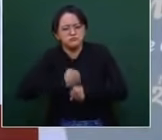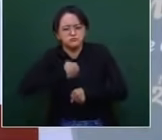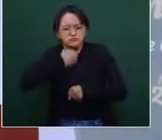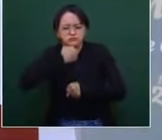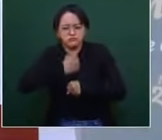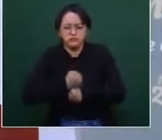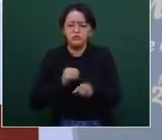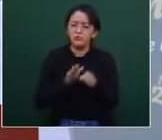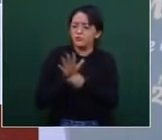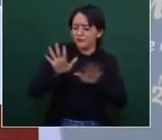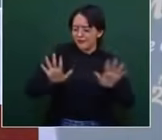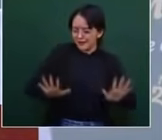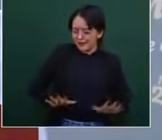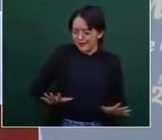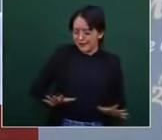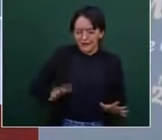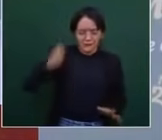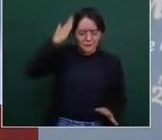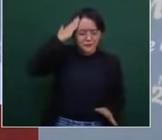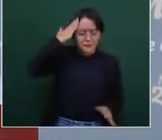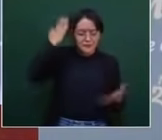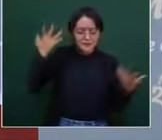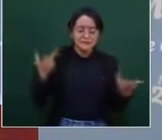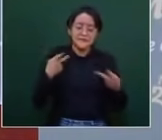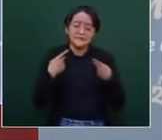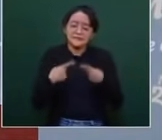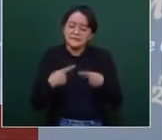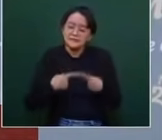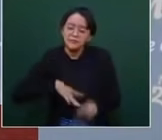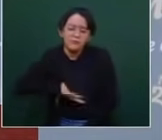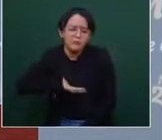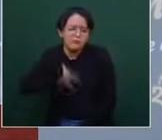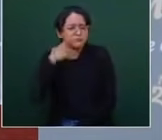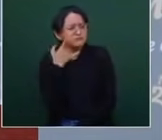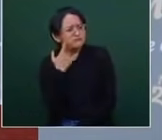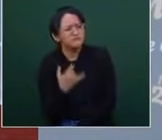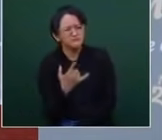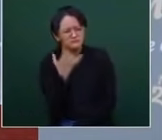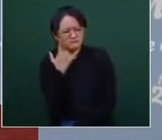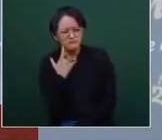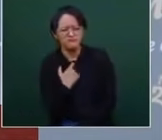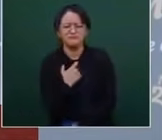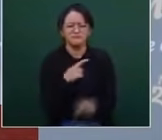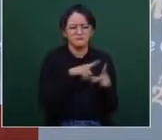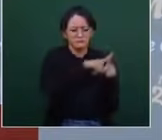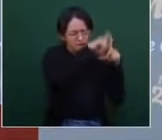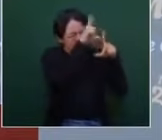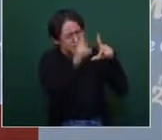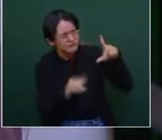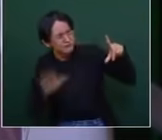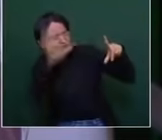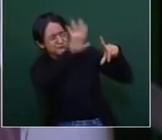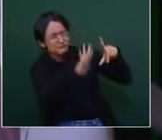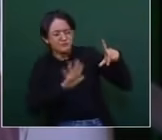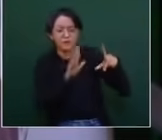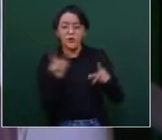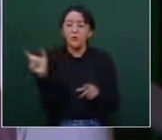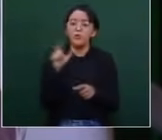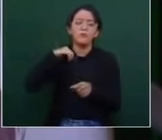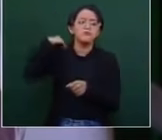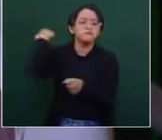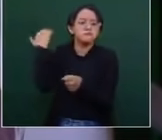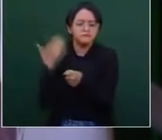caracterizado por el sacrificio y el patriotismo de muchos mexicanos, se consuma formalmente 11